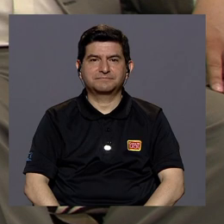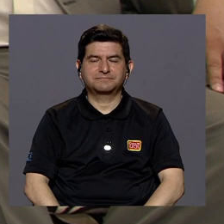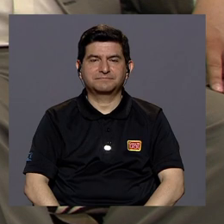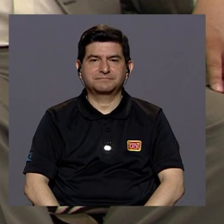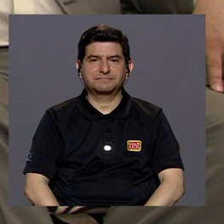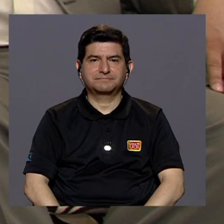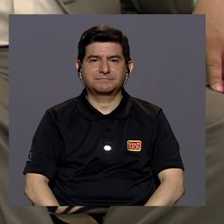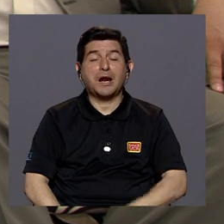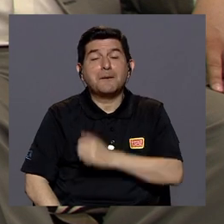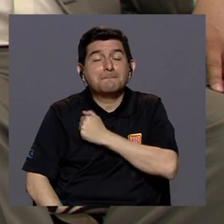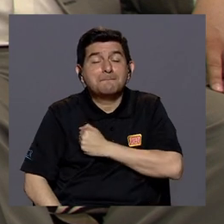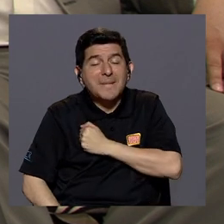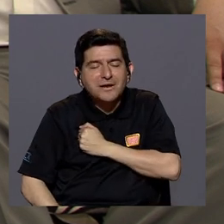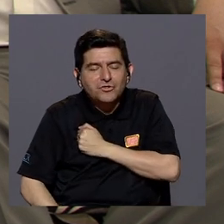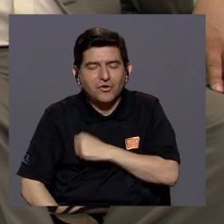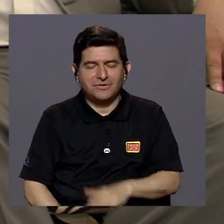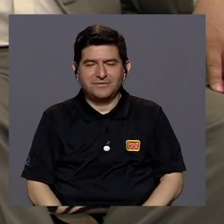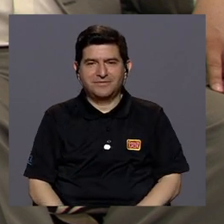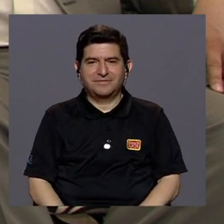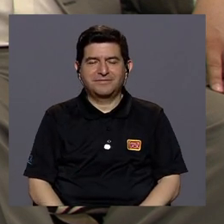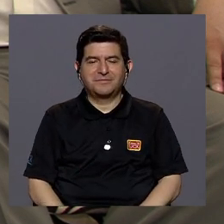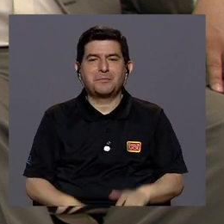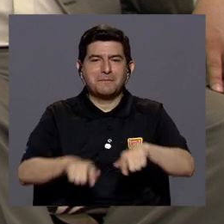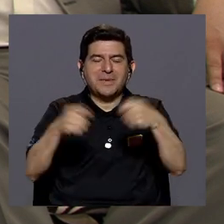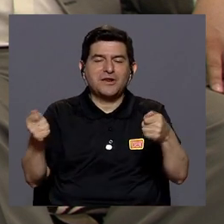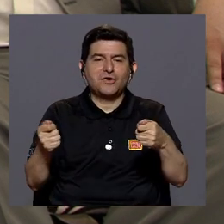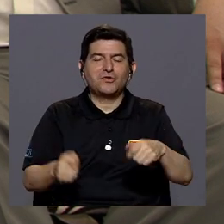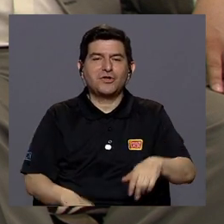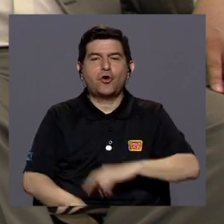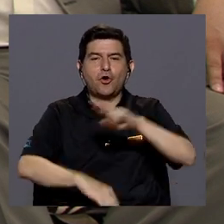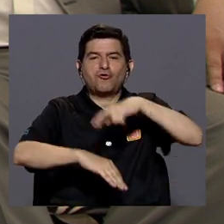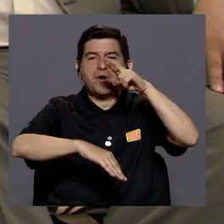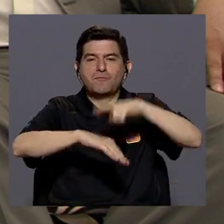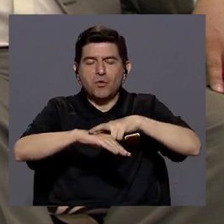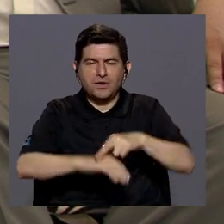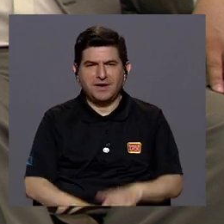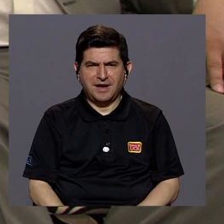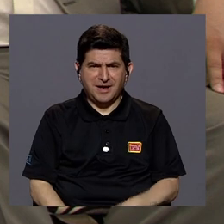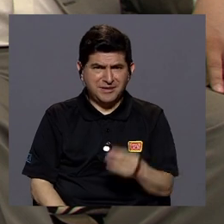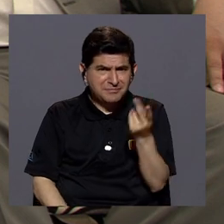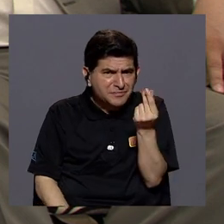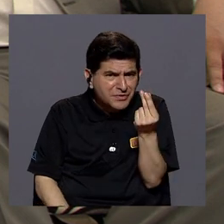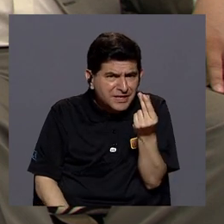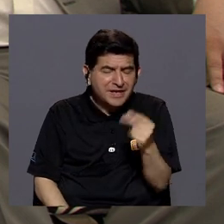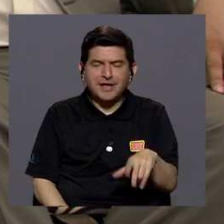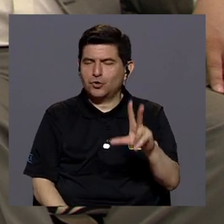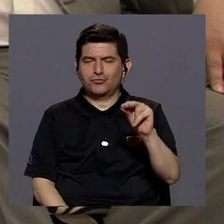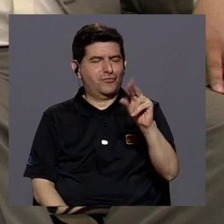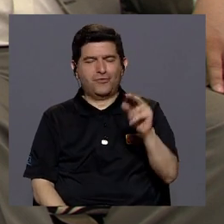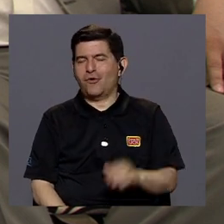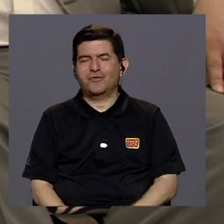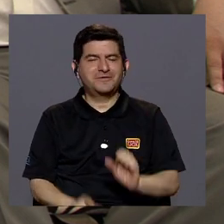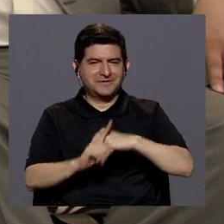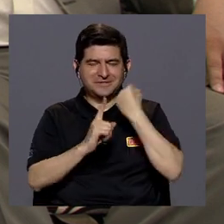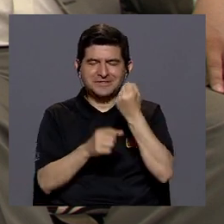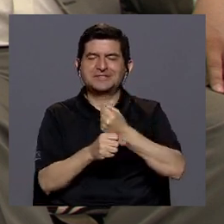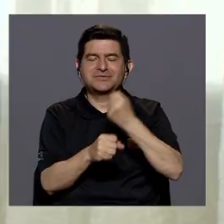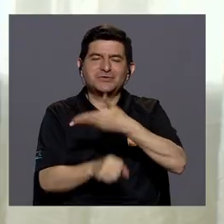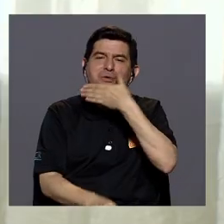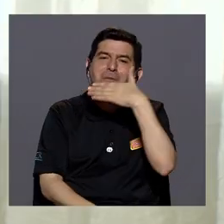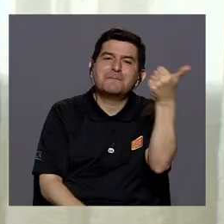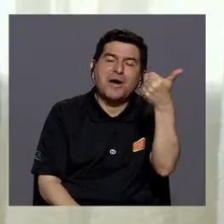digo la República, perdón. De la República, sí. Y no por plata, le digo, sino porque me dan unas condiciones de trabajo